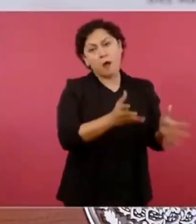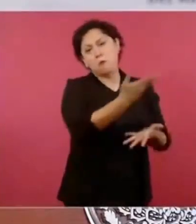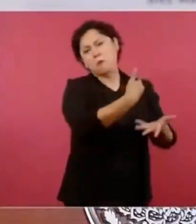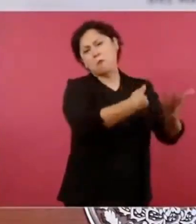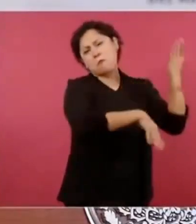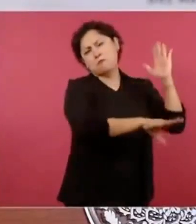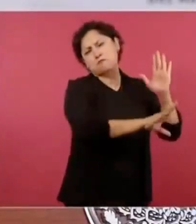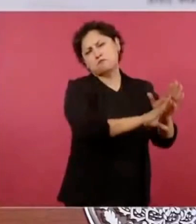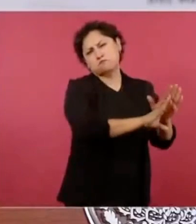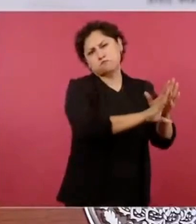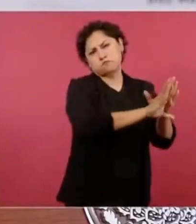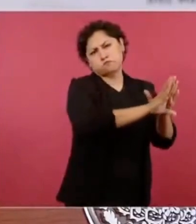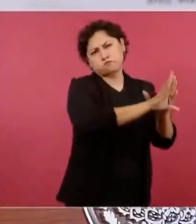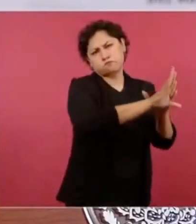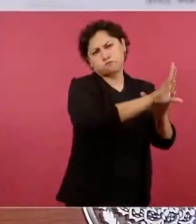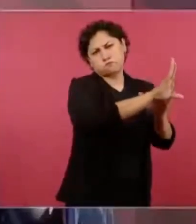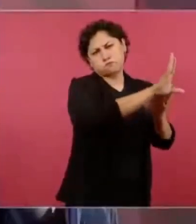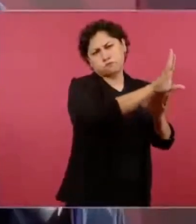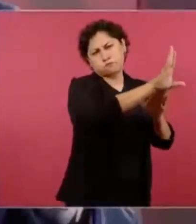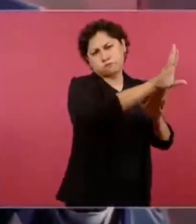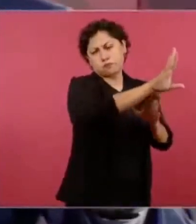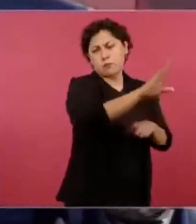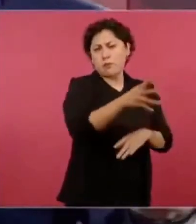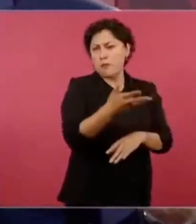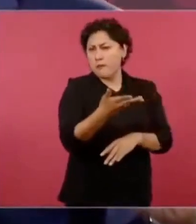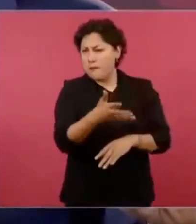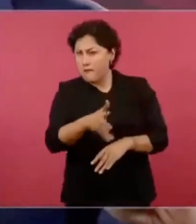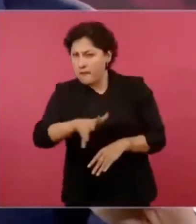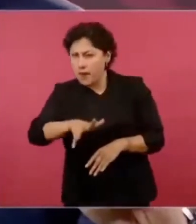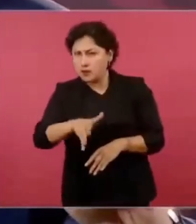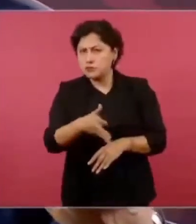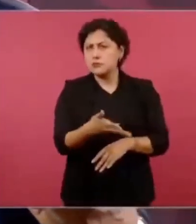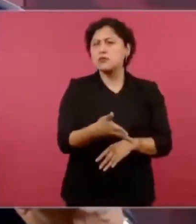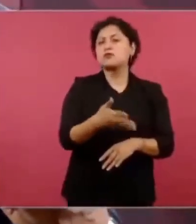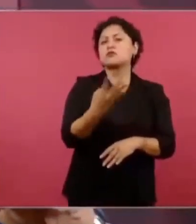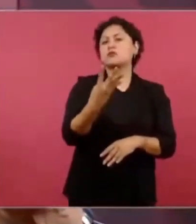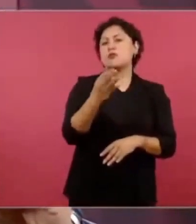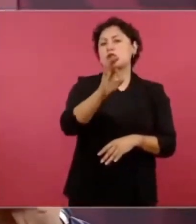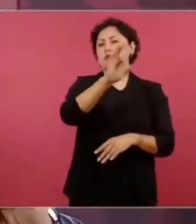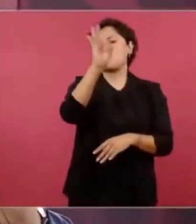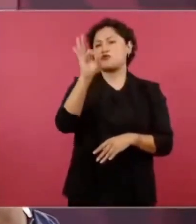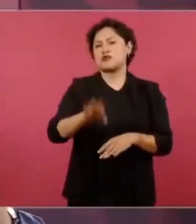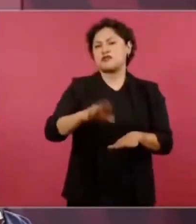a una tasa promedio del 4%,